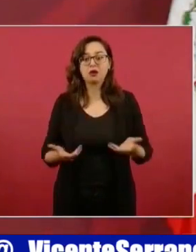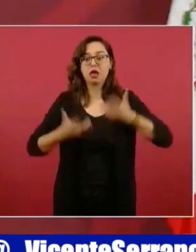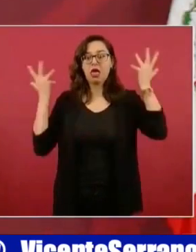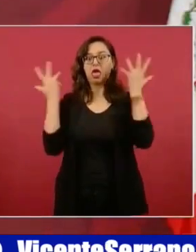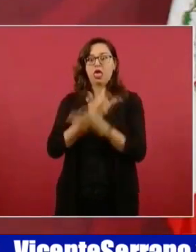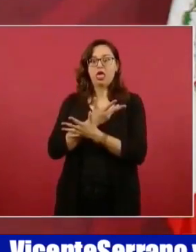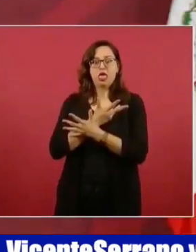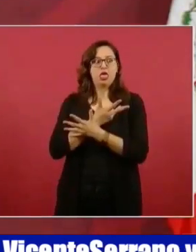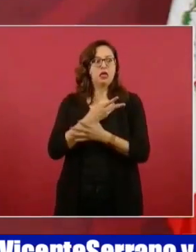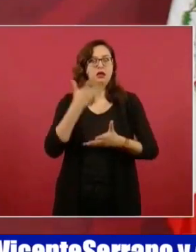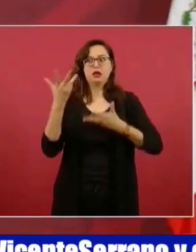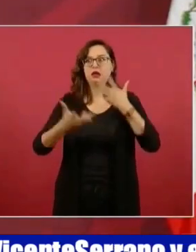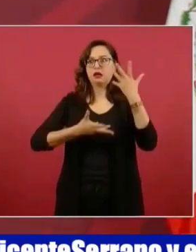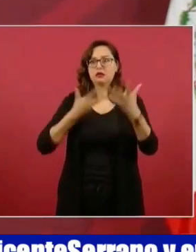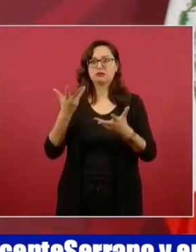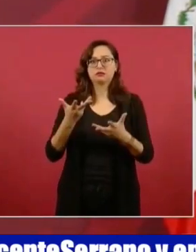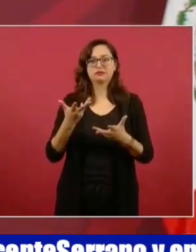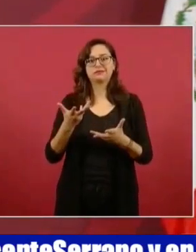elevados a partir